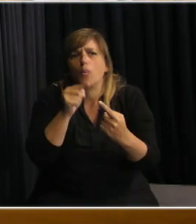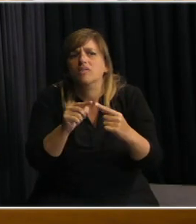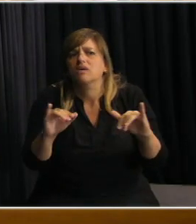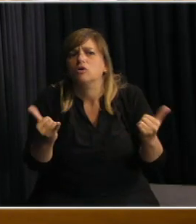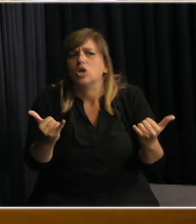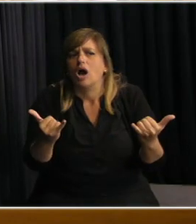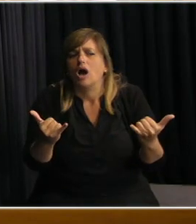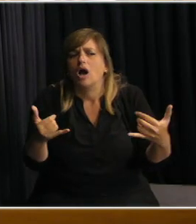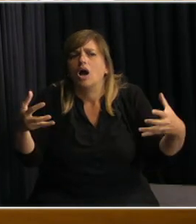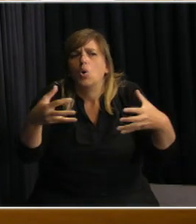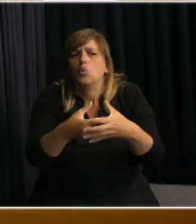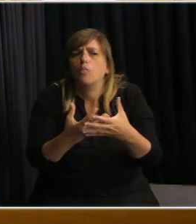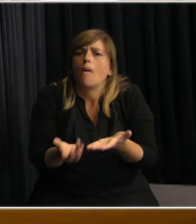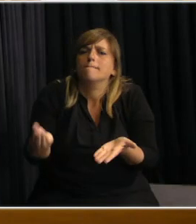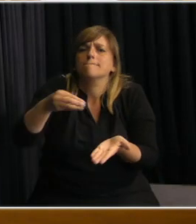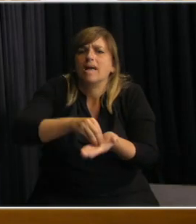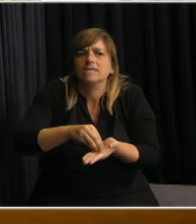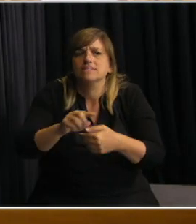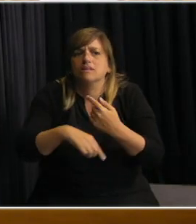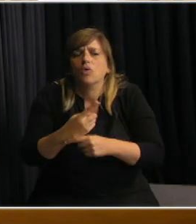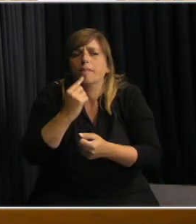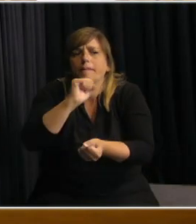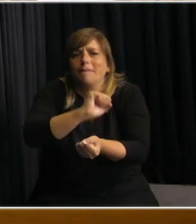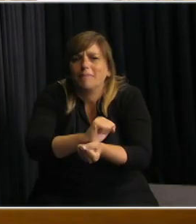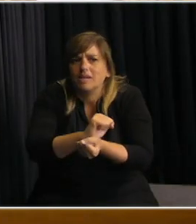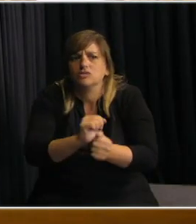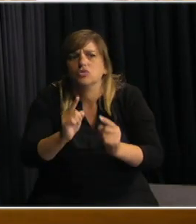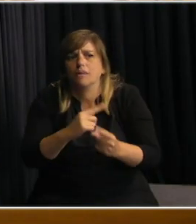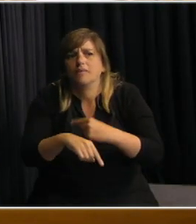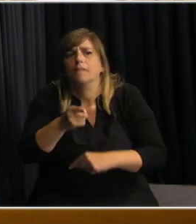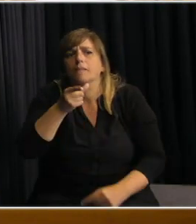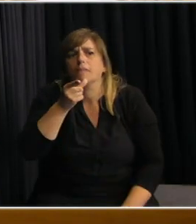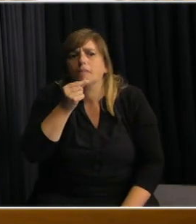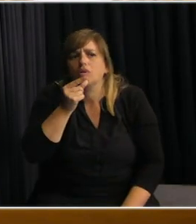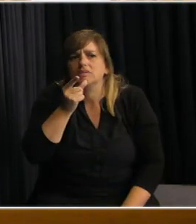se agregarán los privados de libertad, los policías.